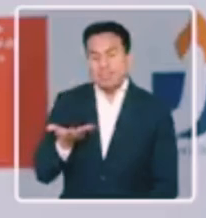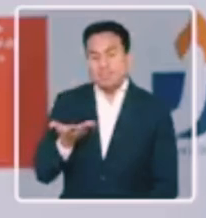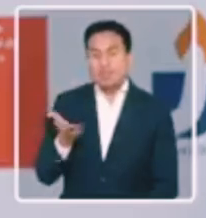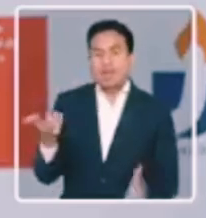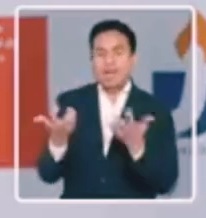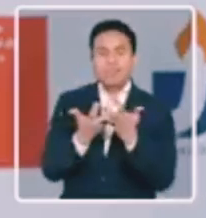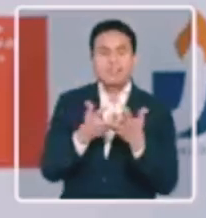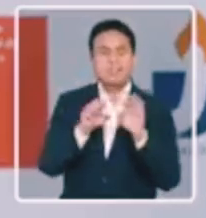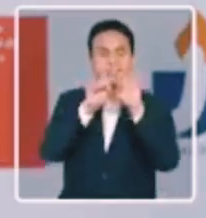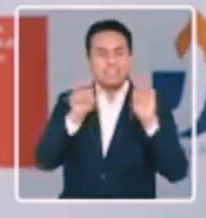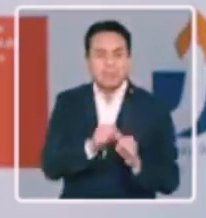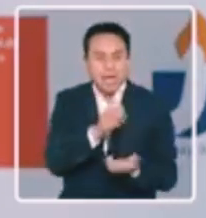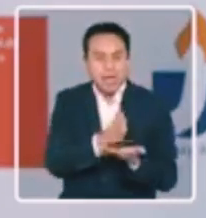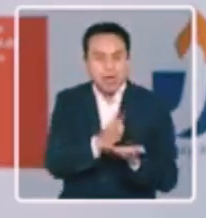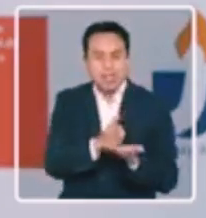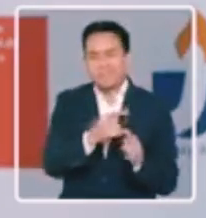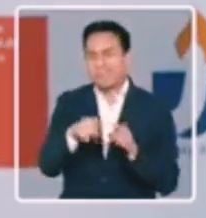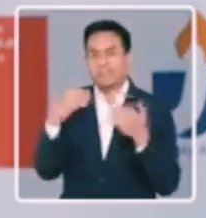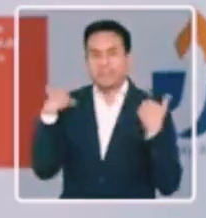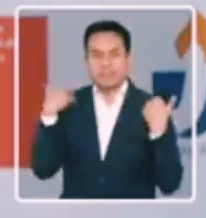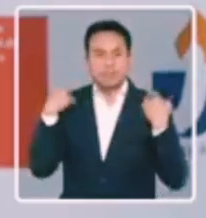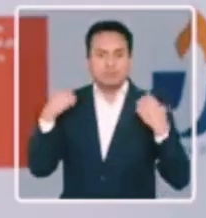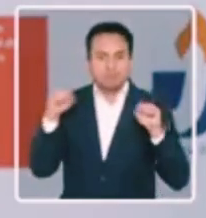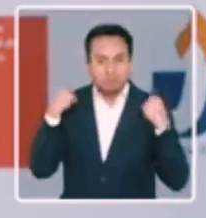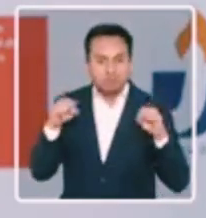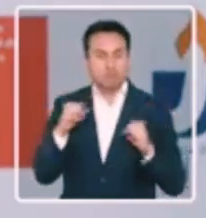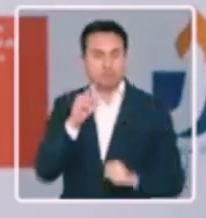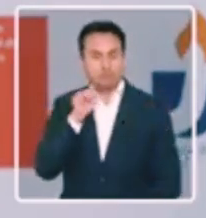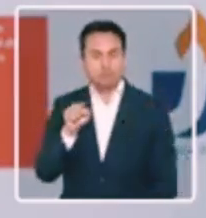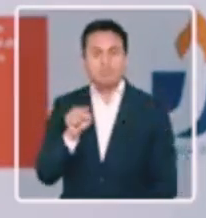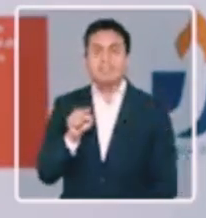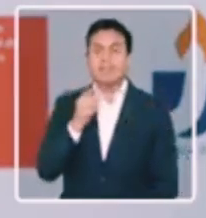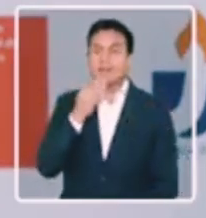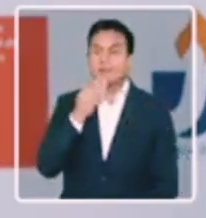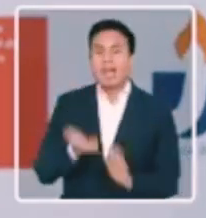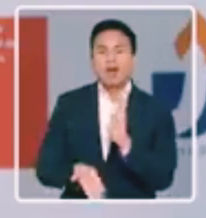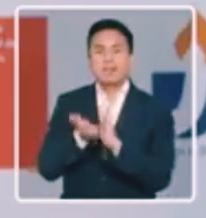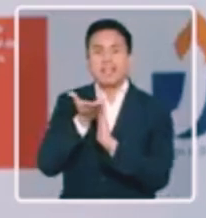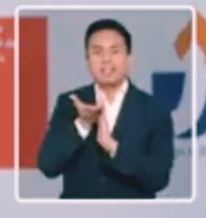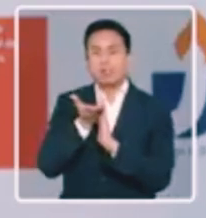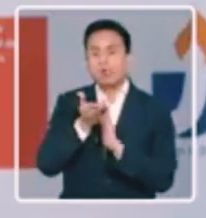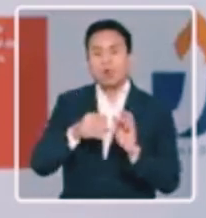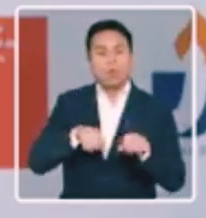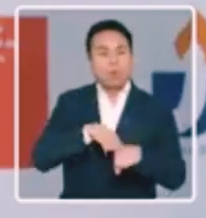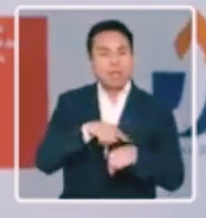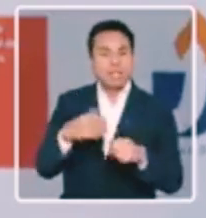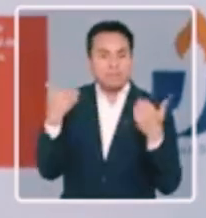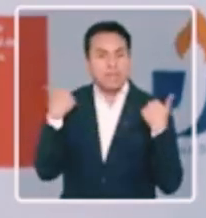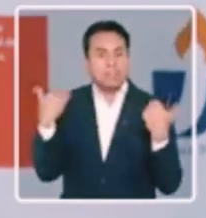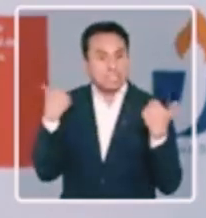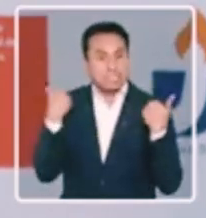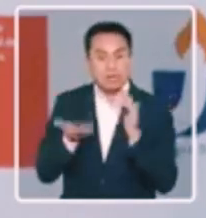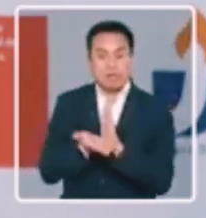que articula nuestro sistema escolar con la actividad física y la actividad deportiva estamos además aumentando la hora de actividad